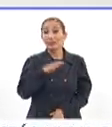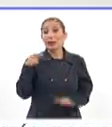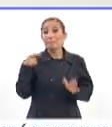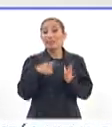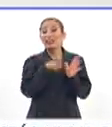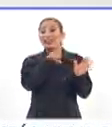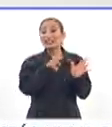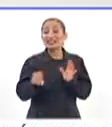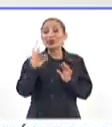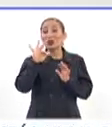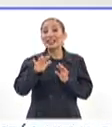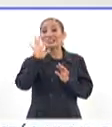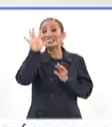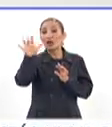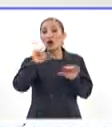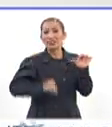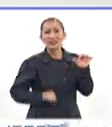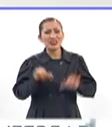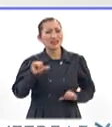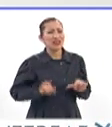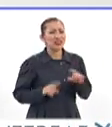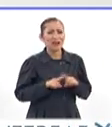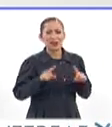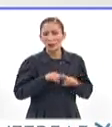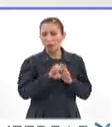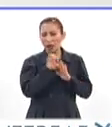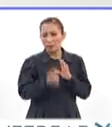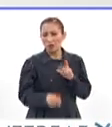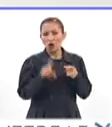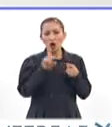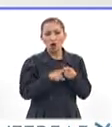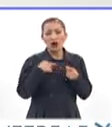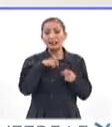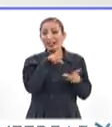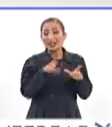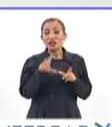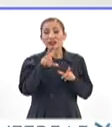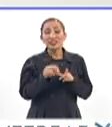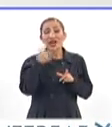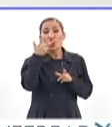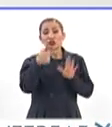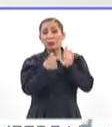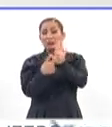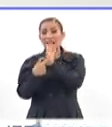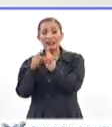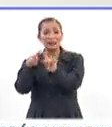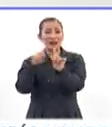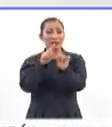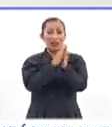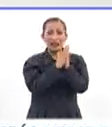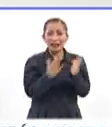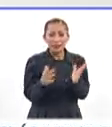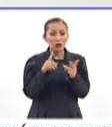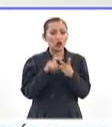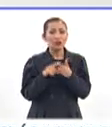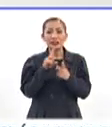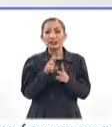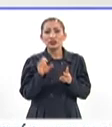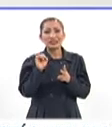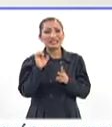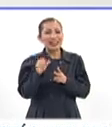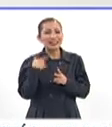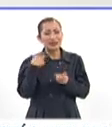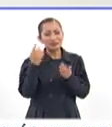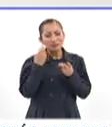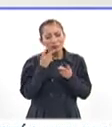de 1,355 actividades, entre las que destacan 788 presentaciones de libros,